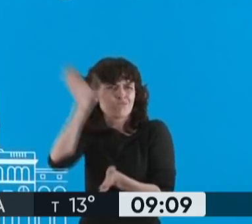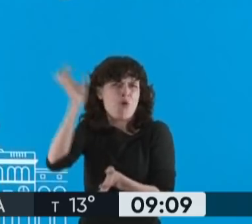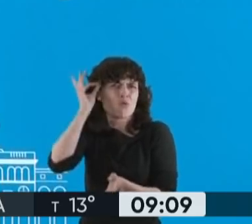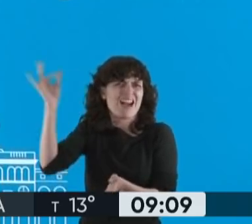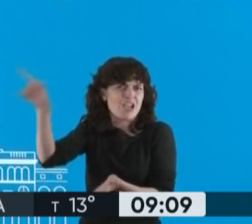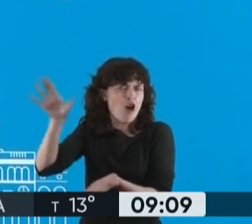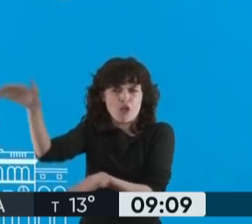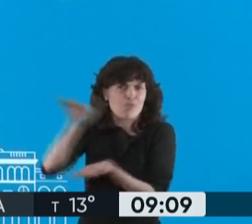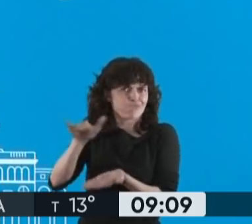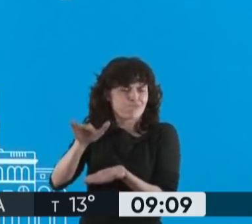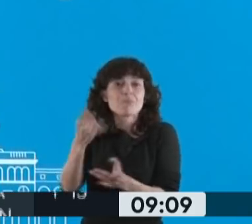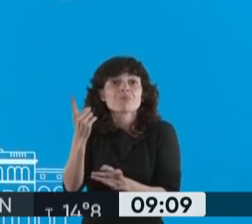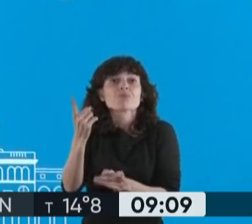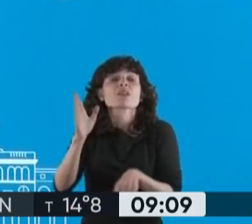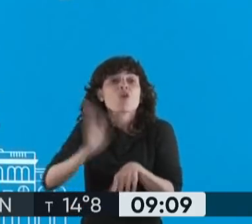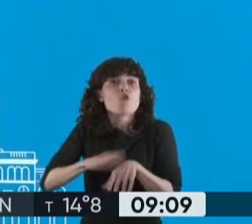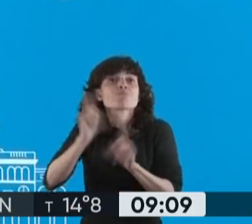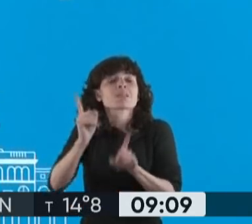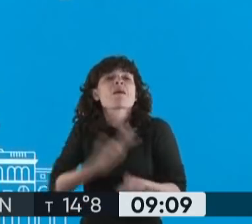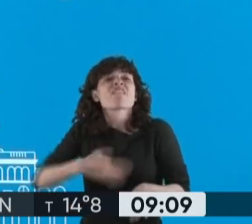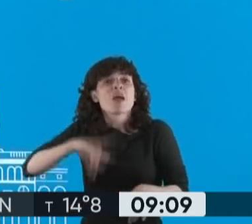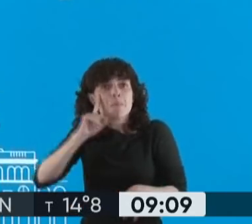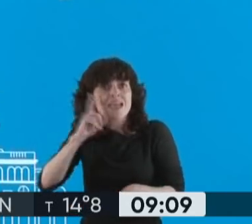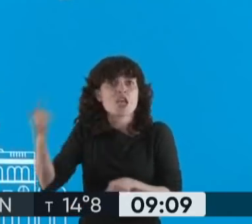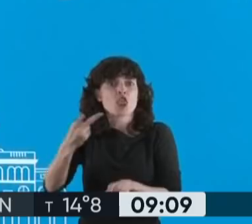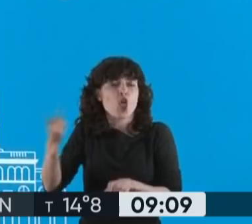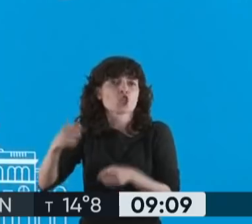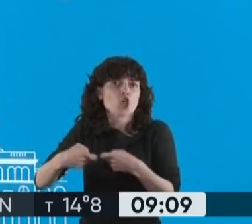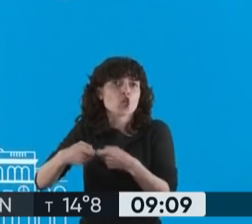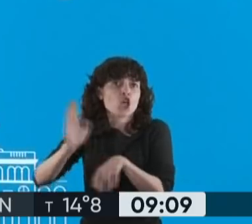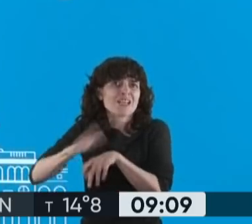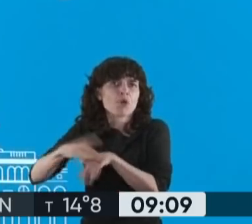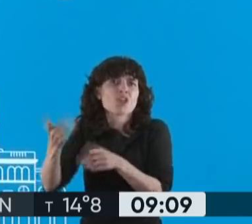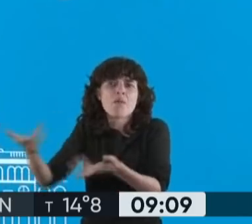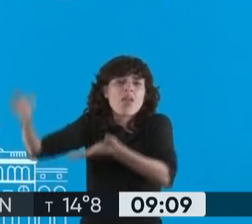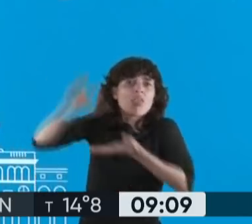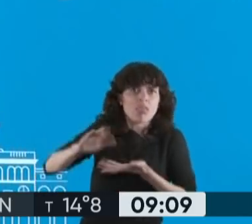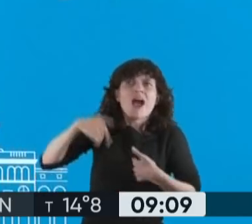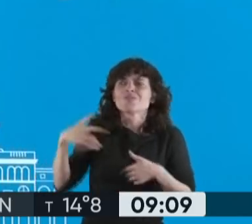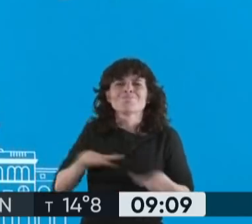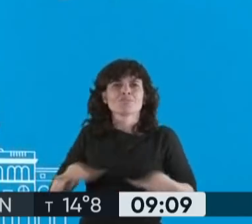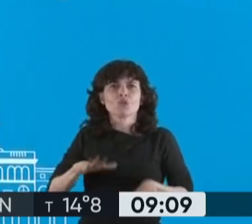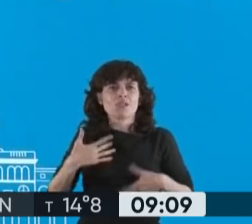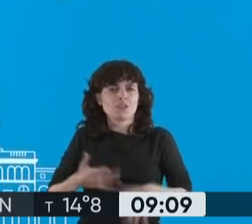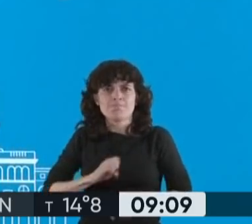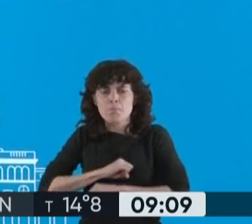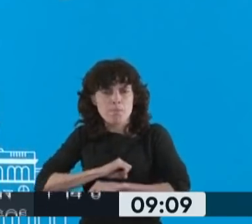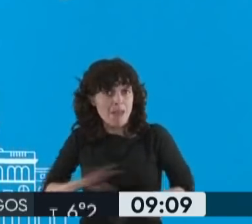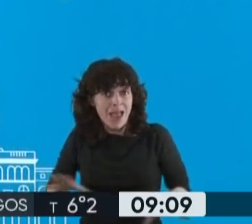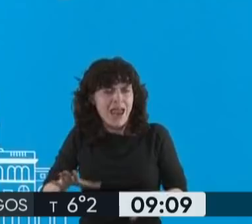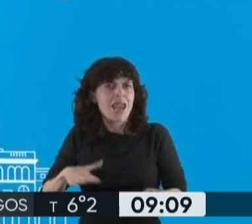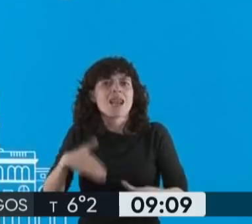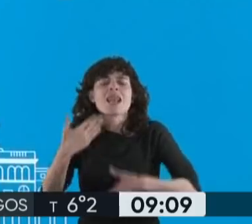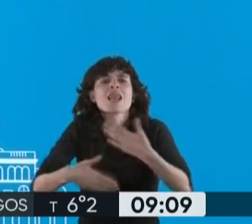deuda dado por el Fondo Monetario Internacional y que realmente nos deja en una situación muy compleja para seguir adelante con